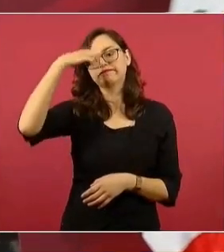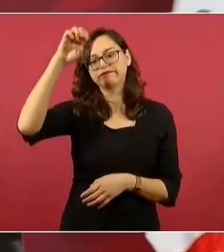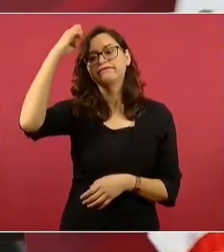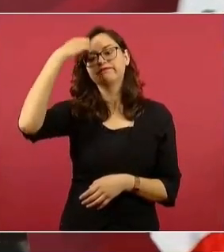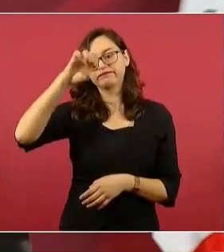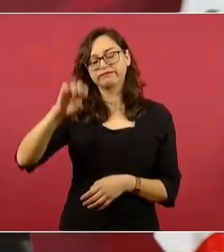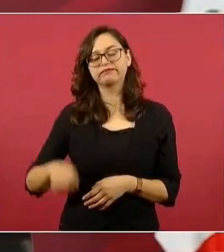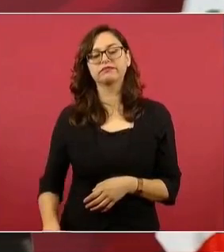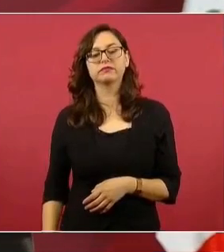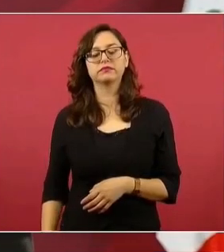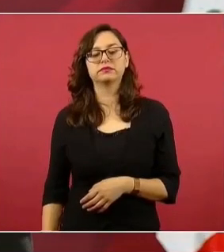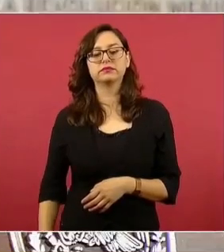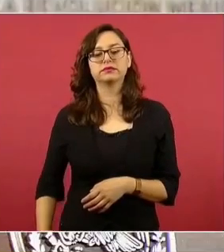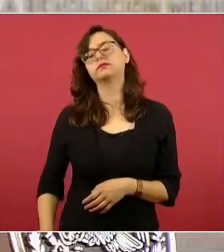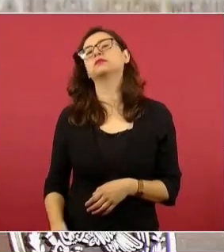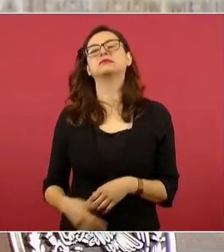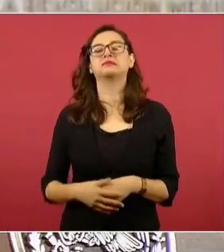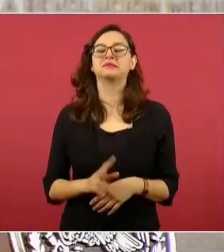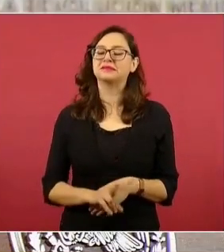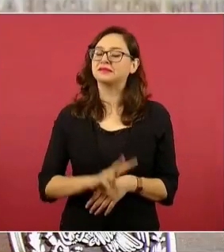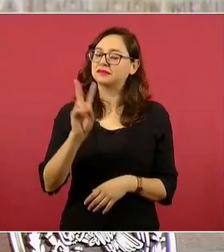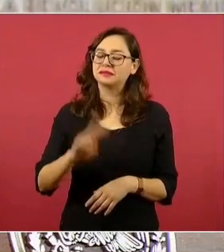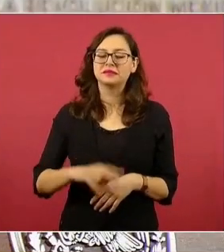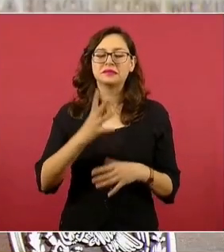mucho, porque no hay que olvidar,